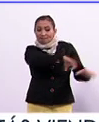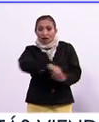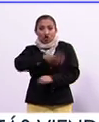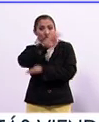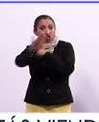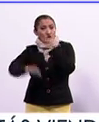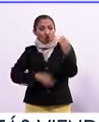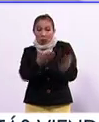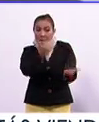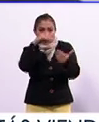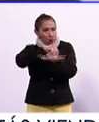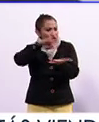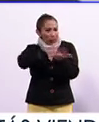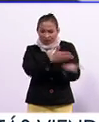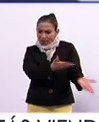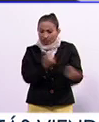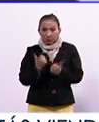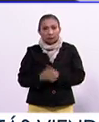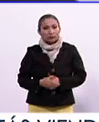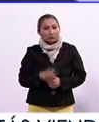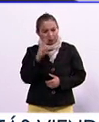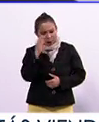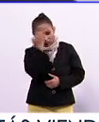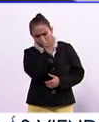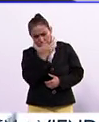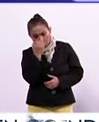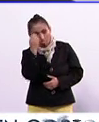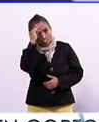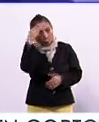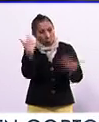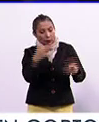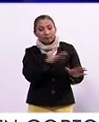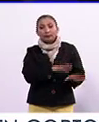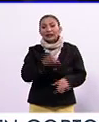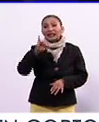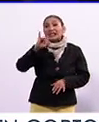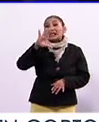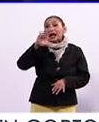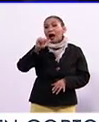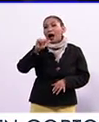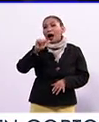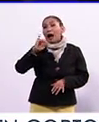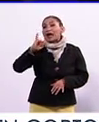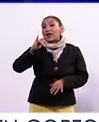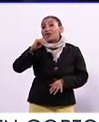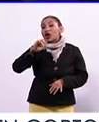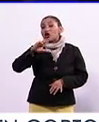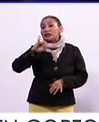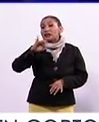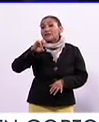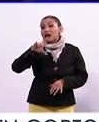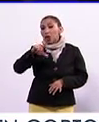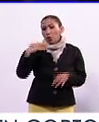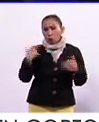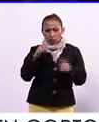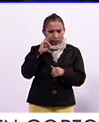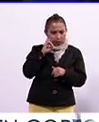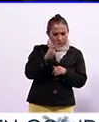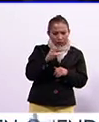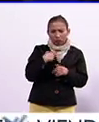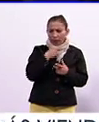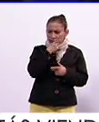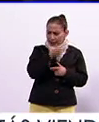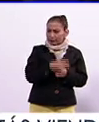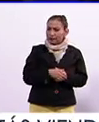A todos. ¿Sí? Luego, ICA, con ingenieros civiles. Les decía yo,